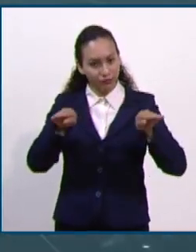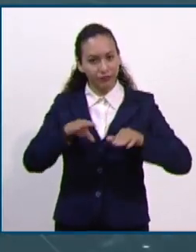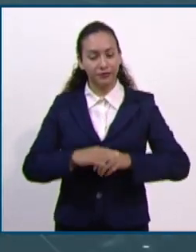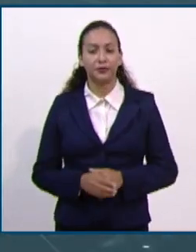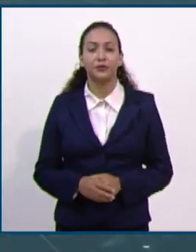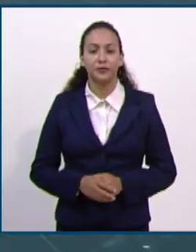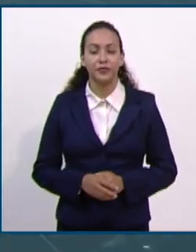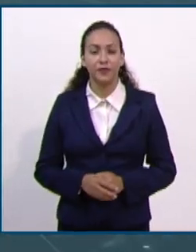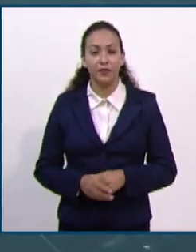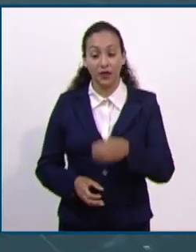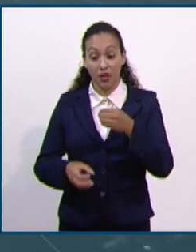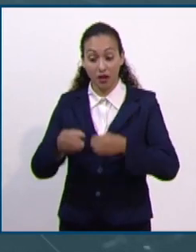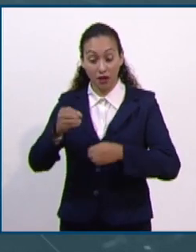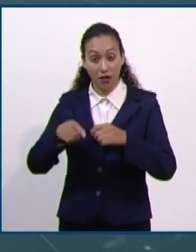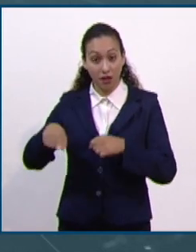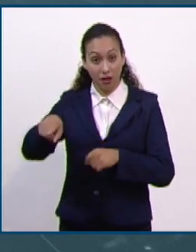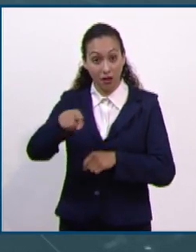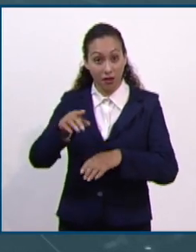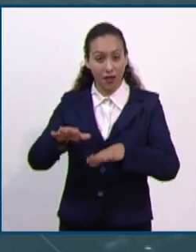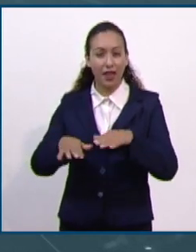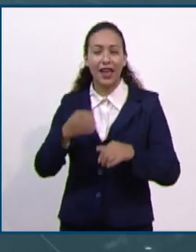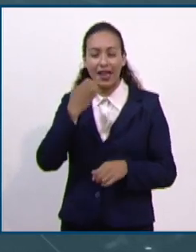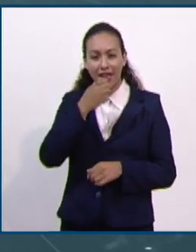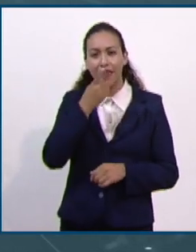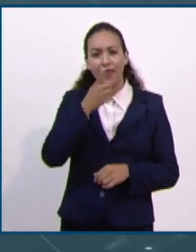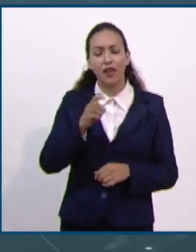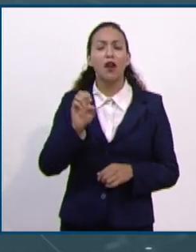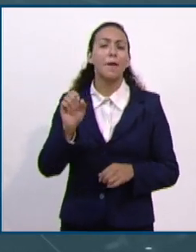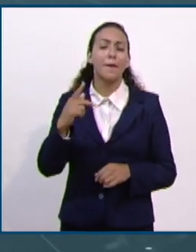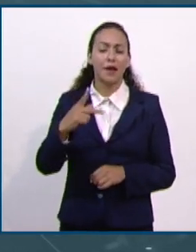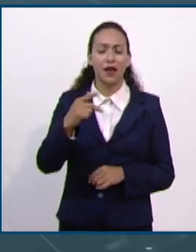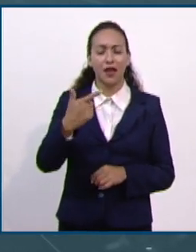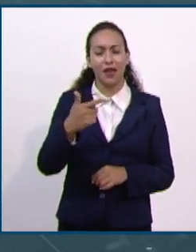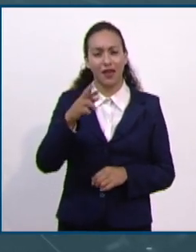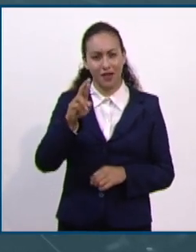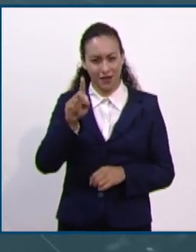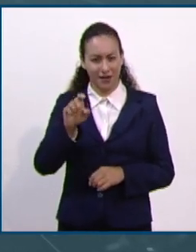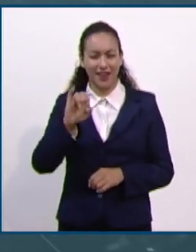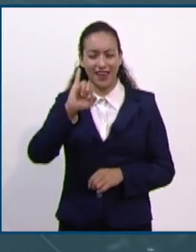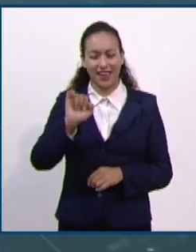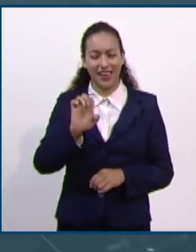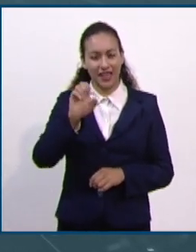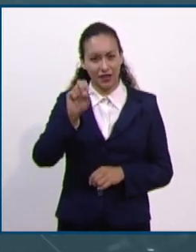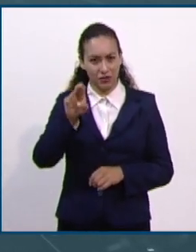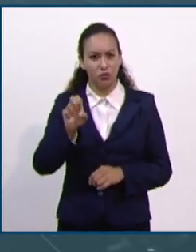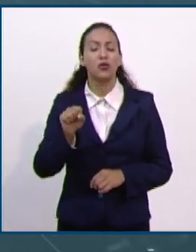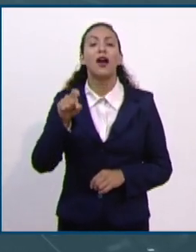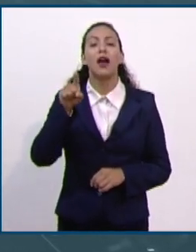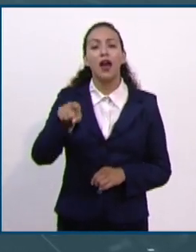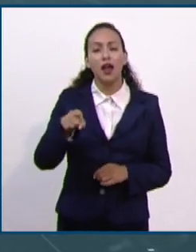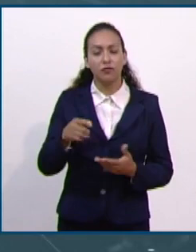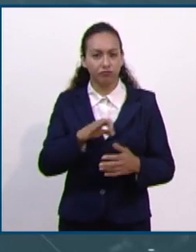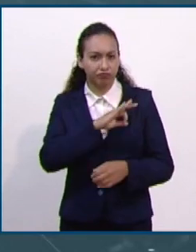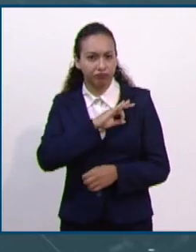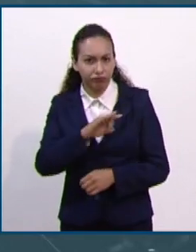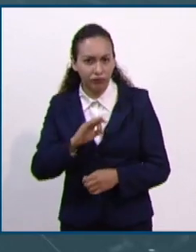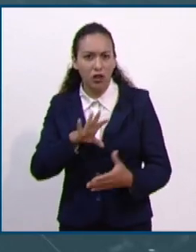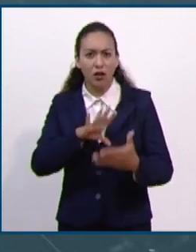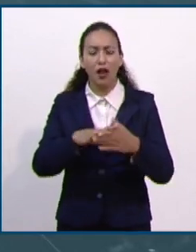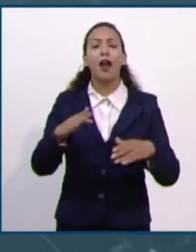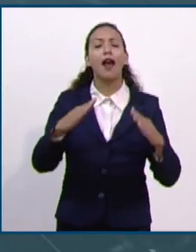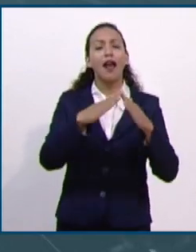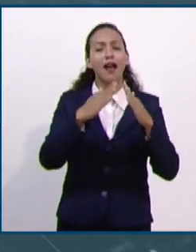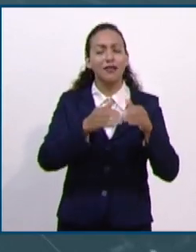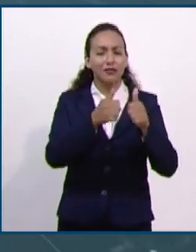Tribunal colegiado determinó que el extitular de la PGR, Jesús N., puede cumplir la prisión preventiva justificada en su